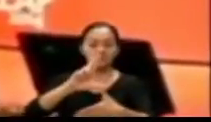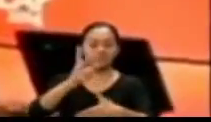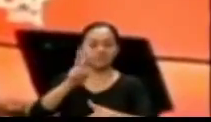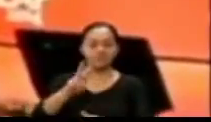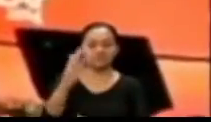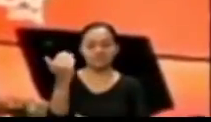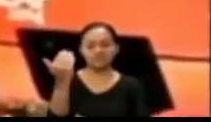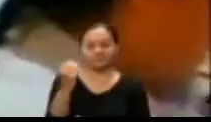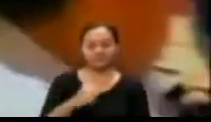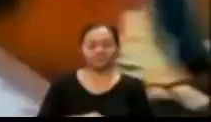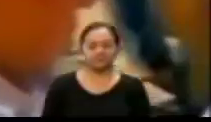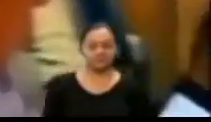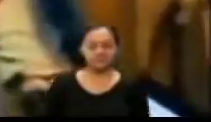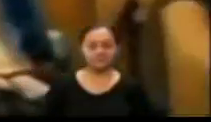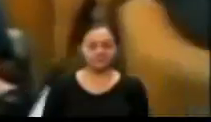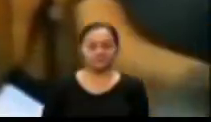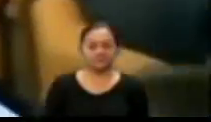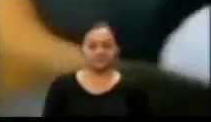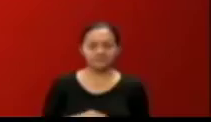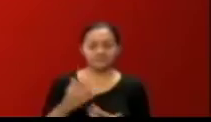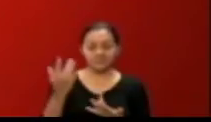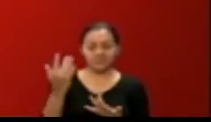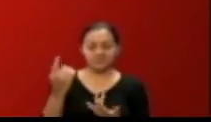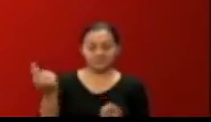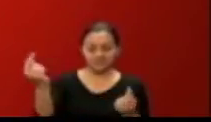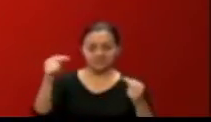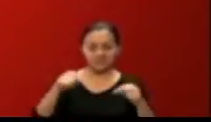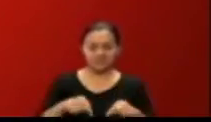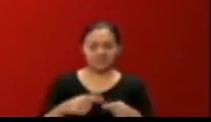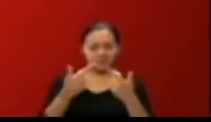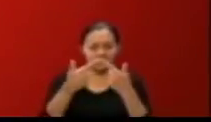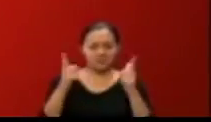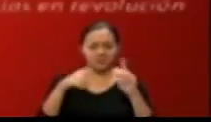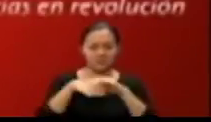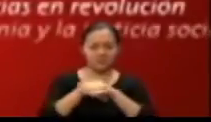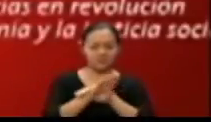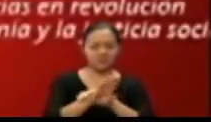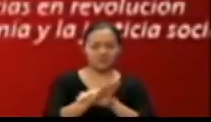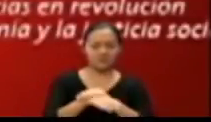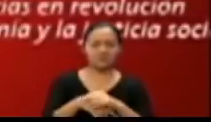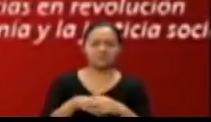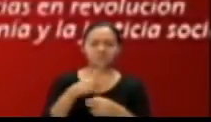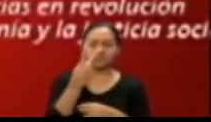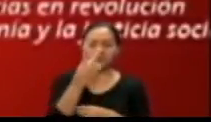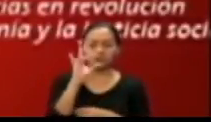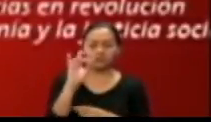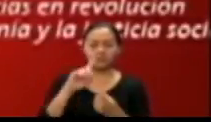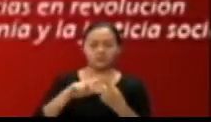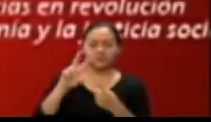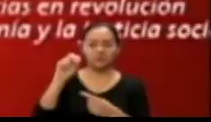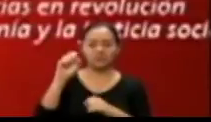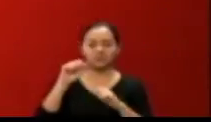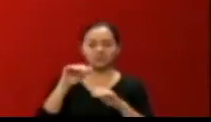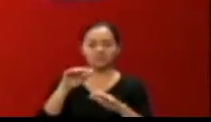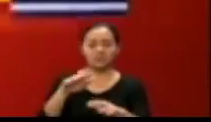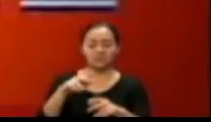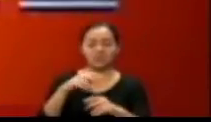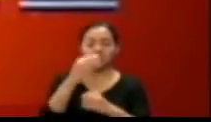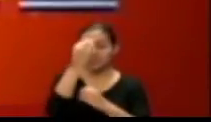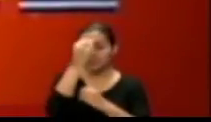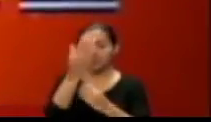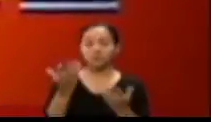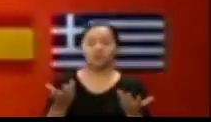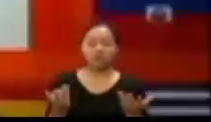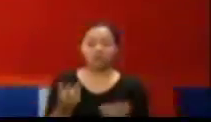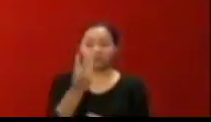Progresista 2015. Te esperamos del 28 al 30 de septiembre en Quito. Para mayor información, visita